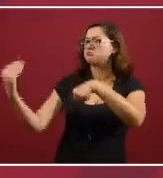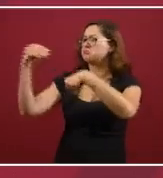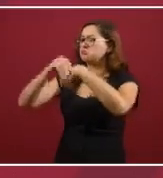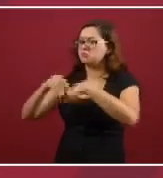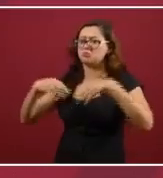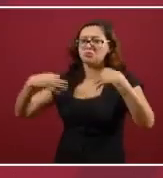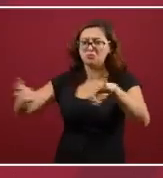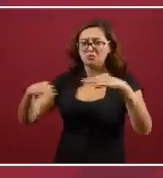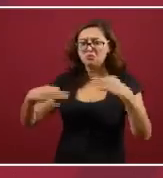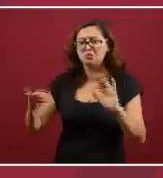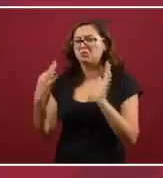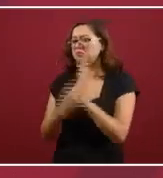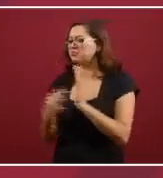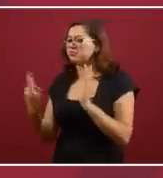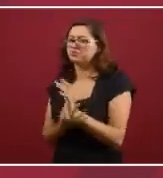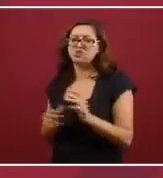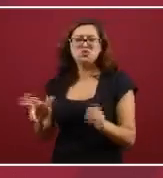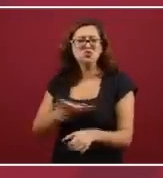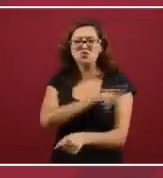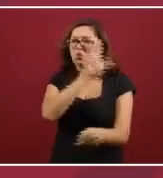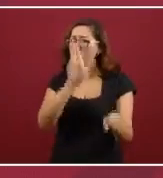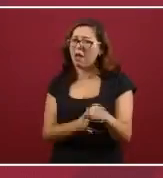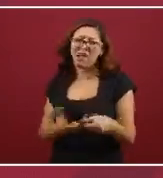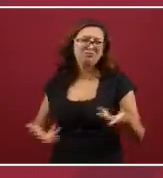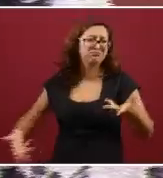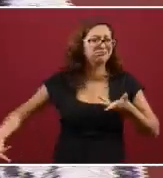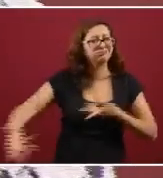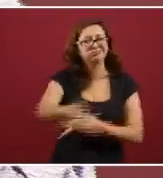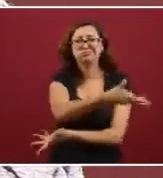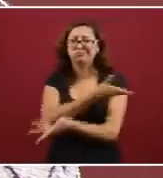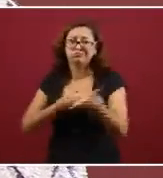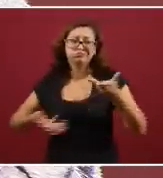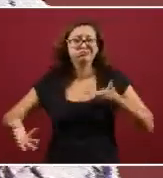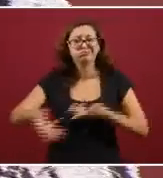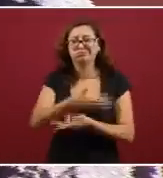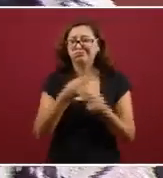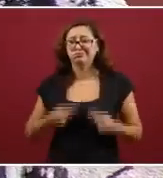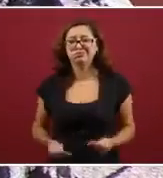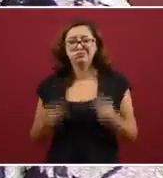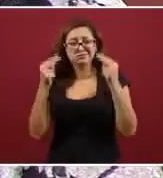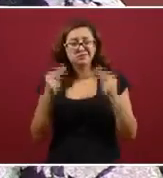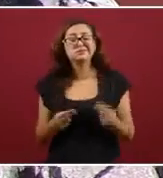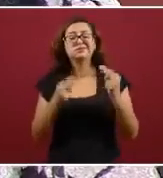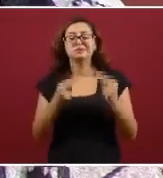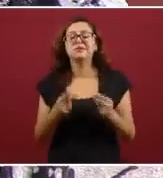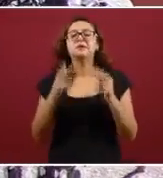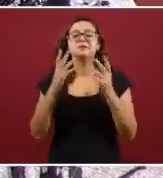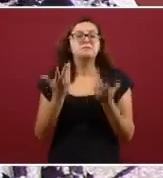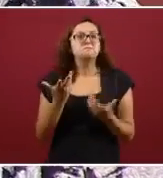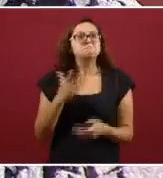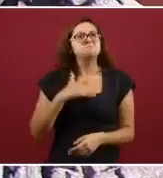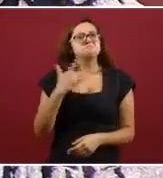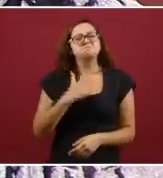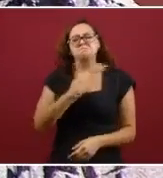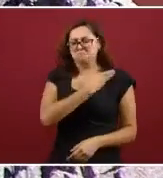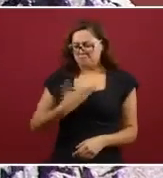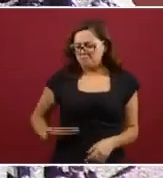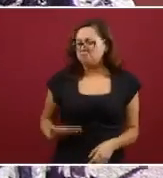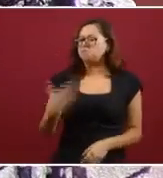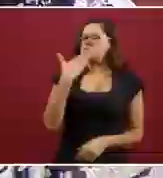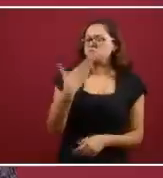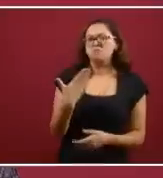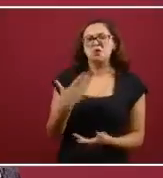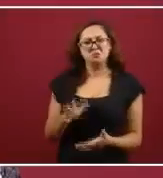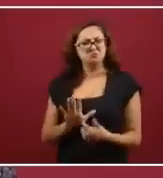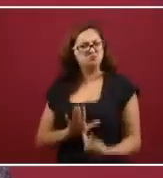de acero. Es el cotidiano. Entonces, esa es una aclaración que creo que el presidente hizo muy bien en pedirnos para que distingamos,